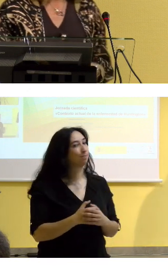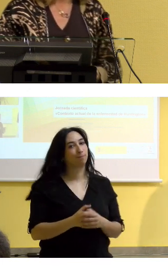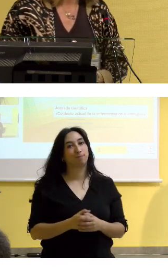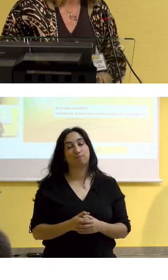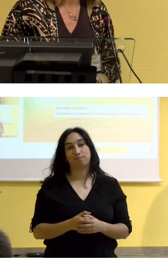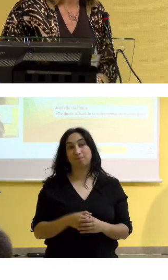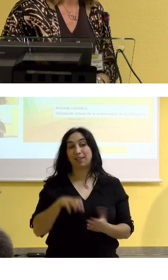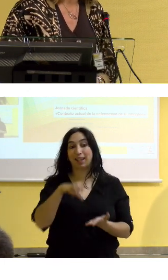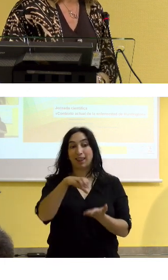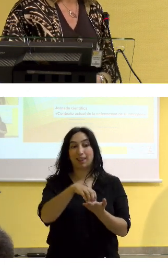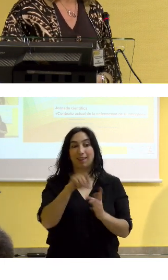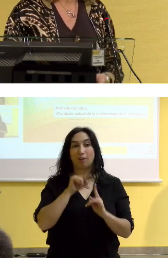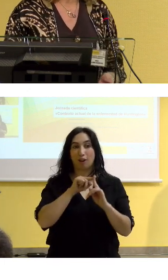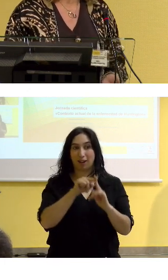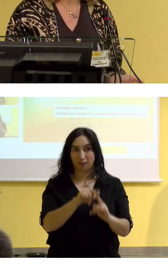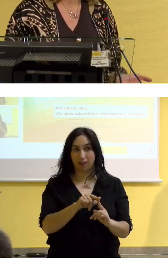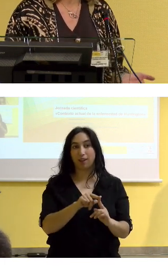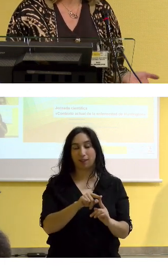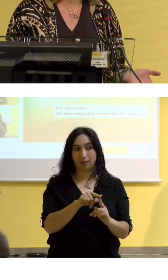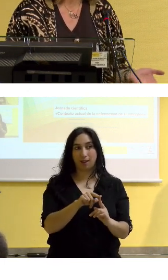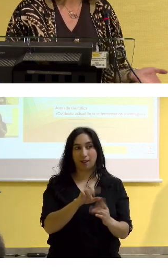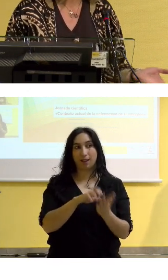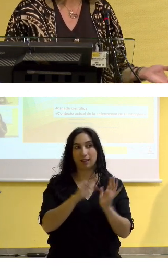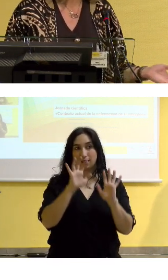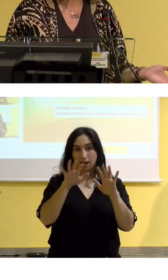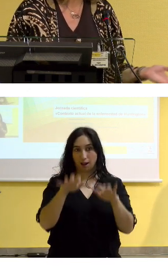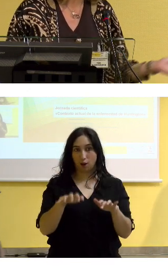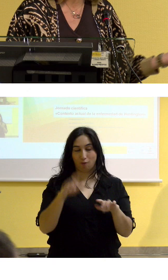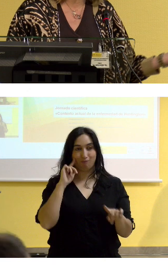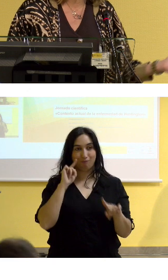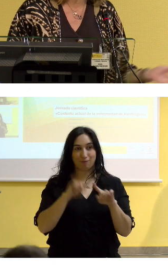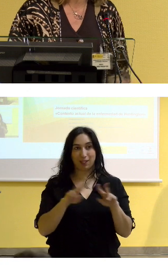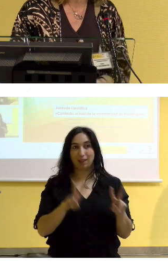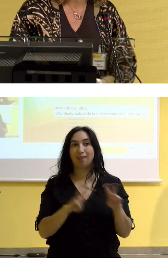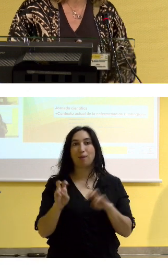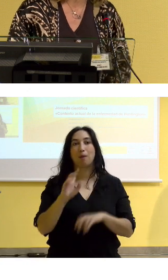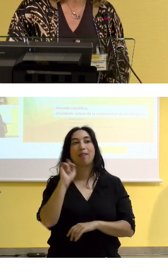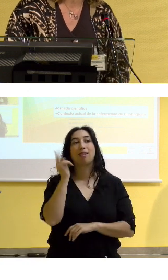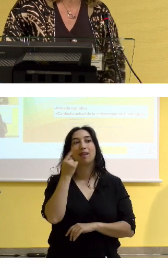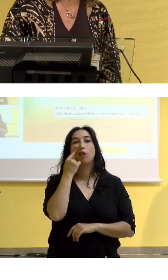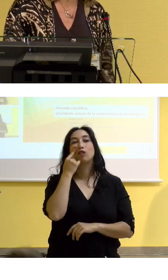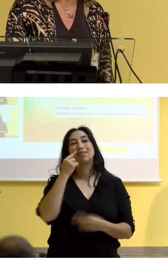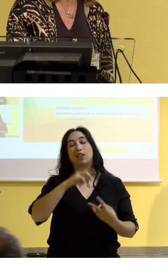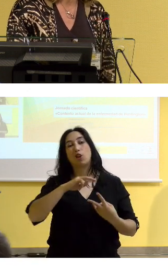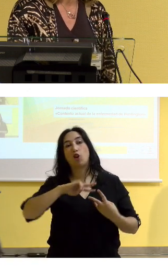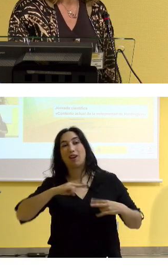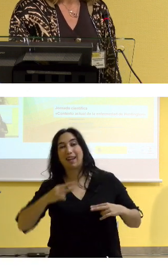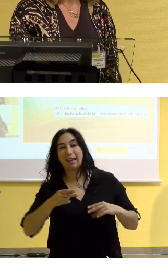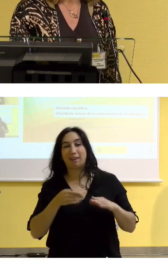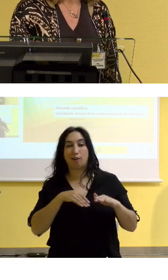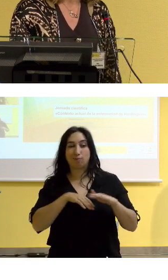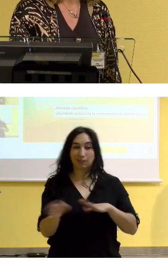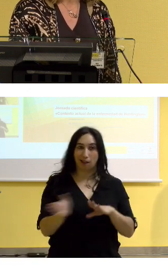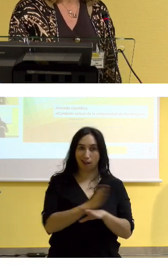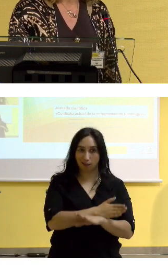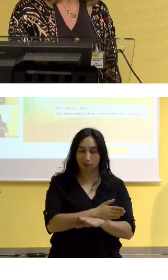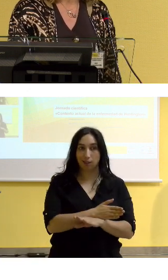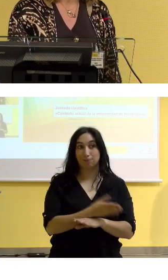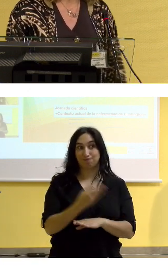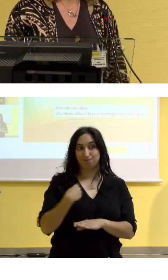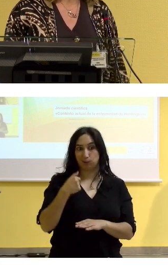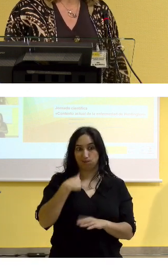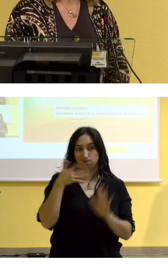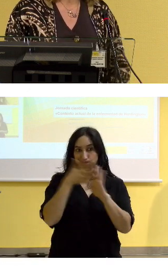Que es el centro de referencia de Castilla y León para lo que es el diagnóstico genético preimplantacional, que es lo que yo vengo